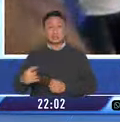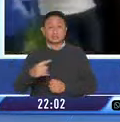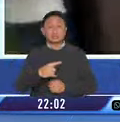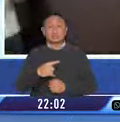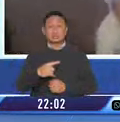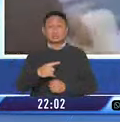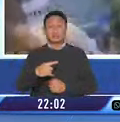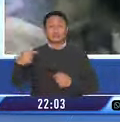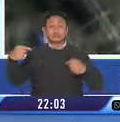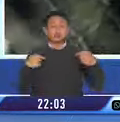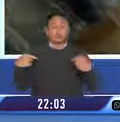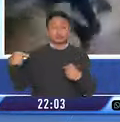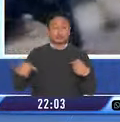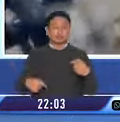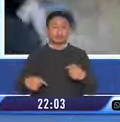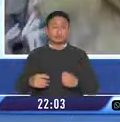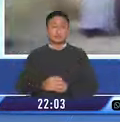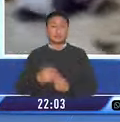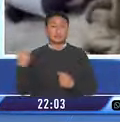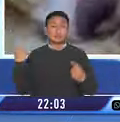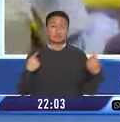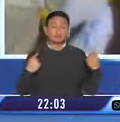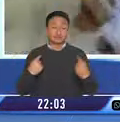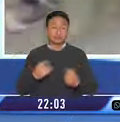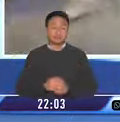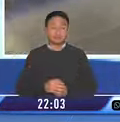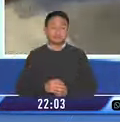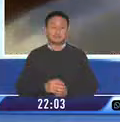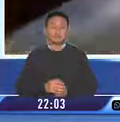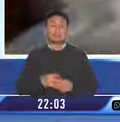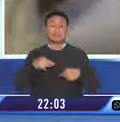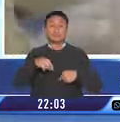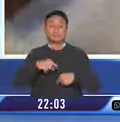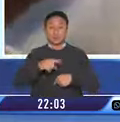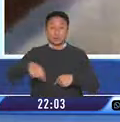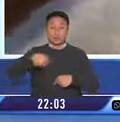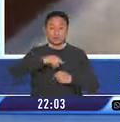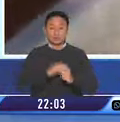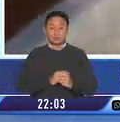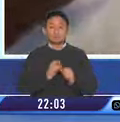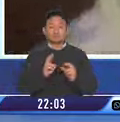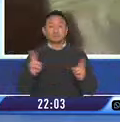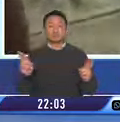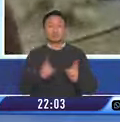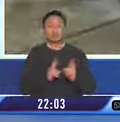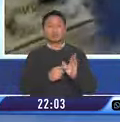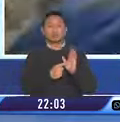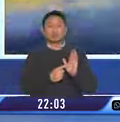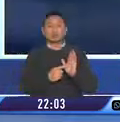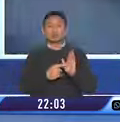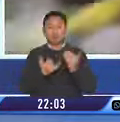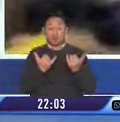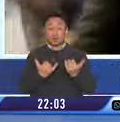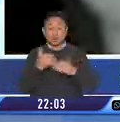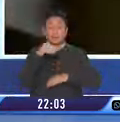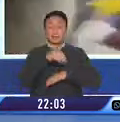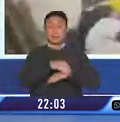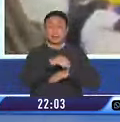estarían heridas. Hemos preparado para ustedes un reporte de lo que ha